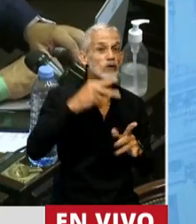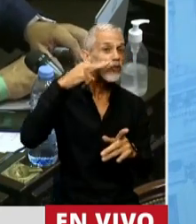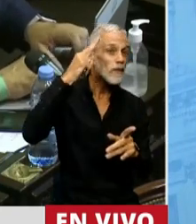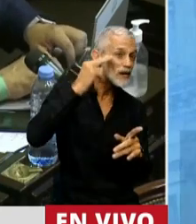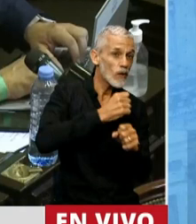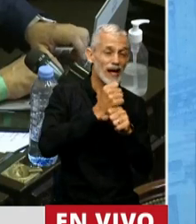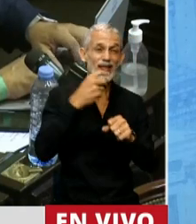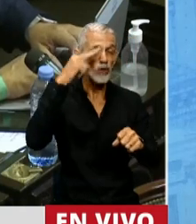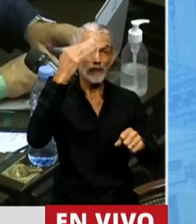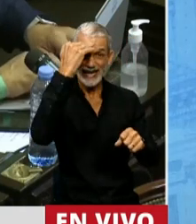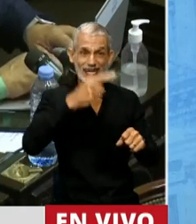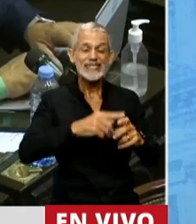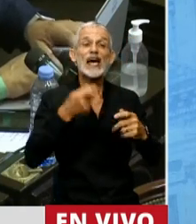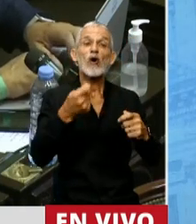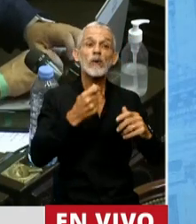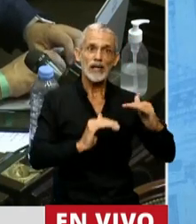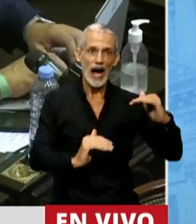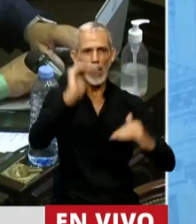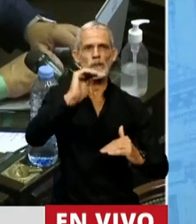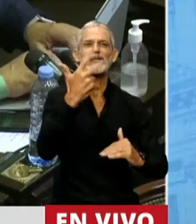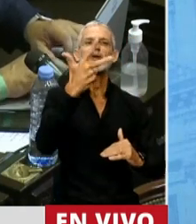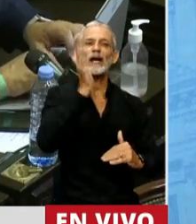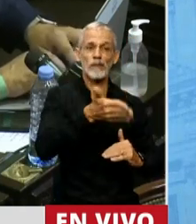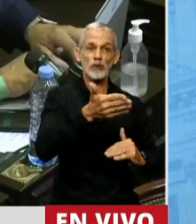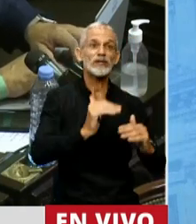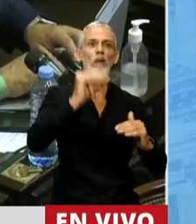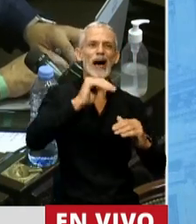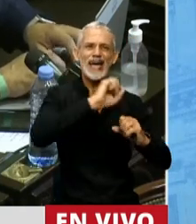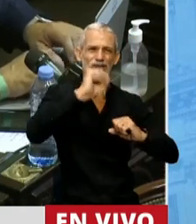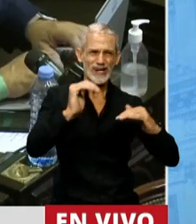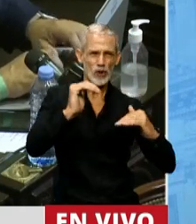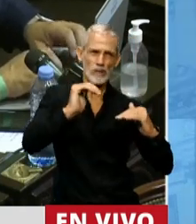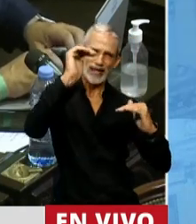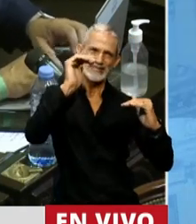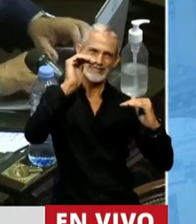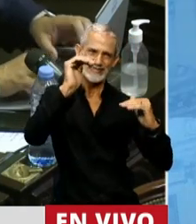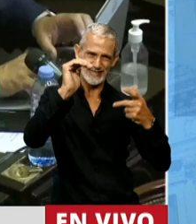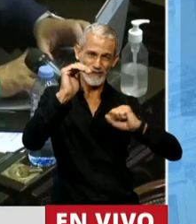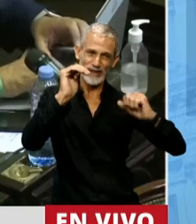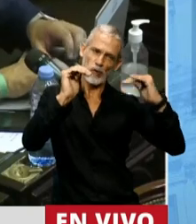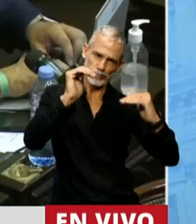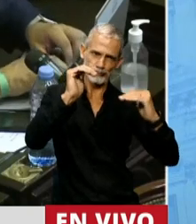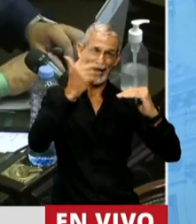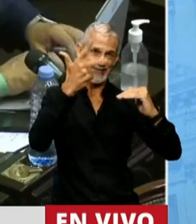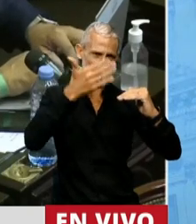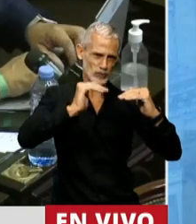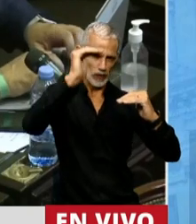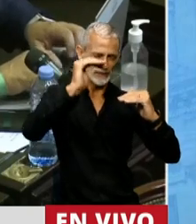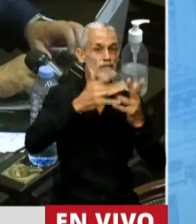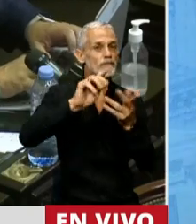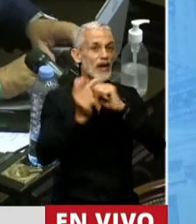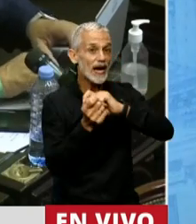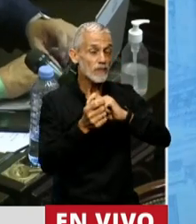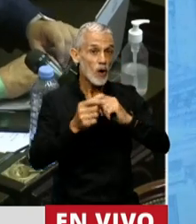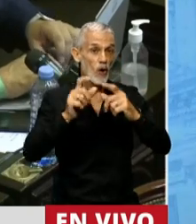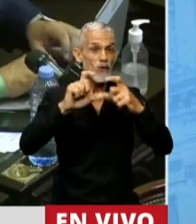2009 y 2015, las jubilaciones aumentaron 3 puntos más que la inflación de cada año. Y agrégame el Conian. Con el cambio de fórmula de